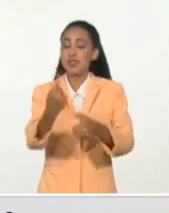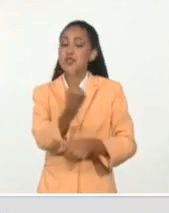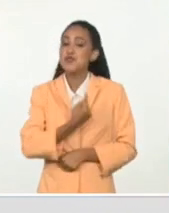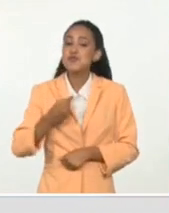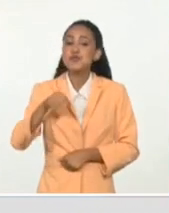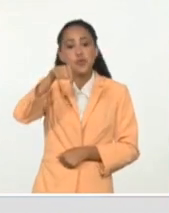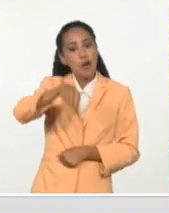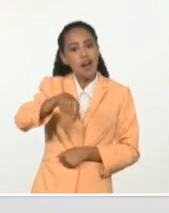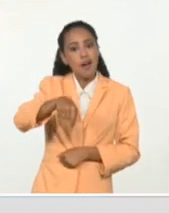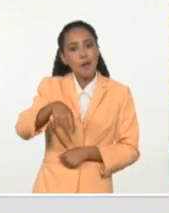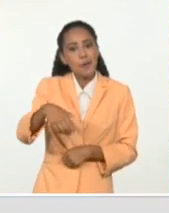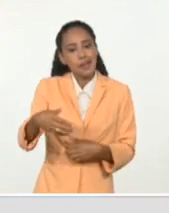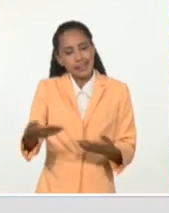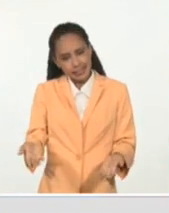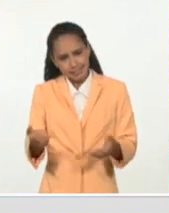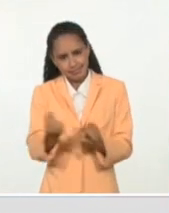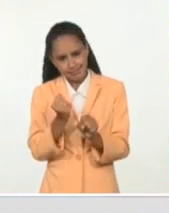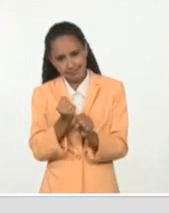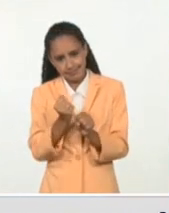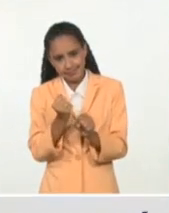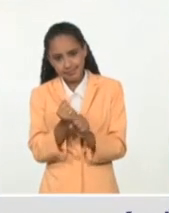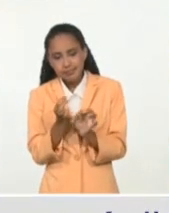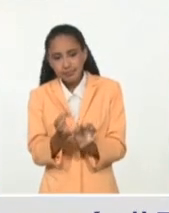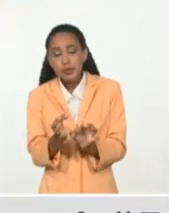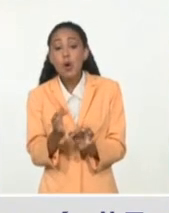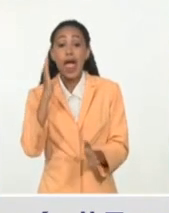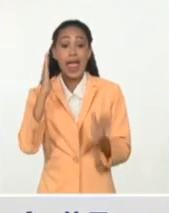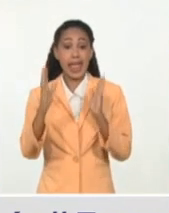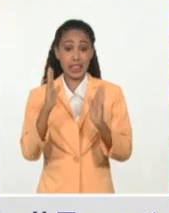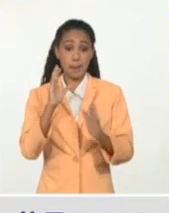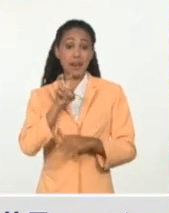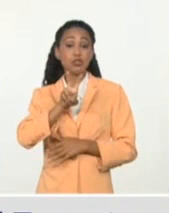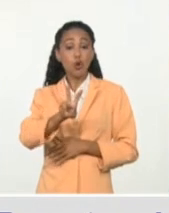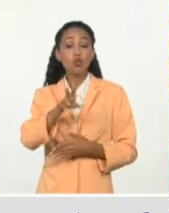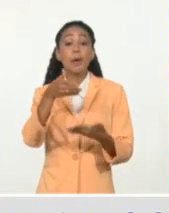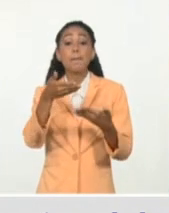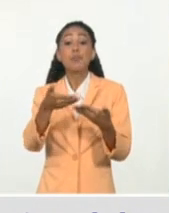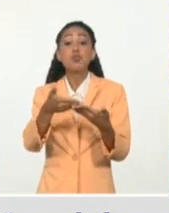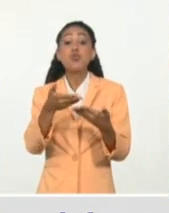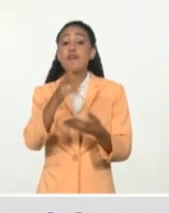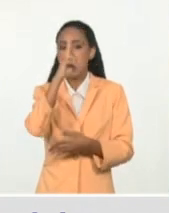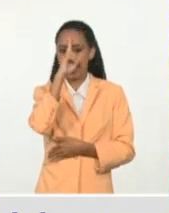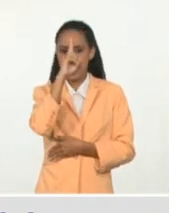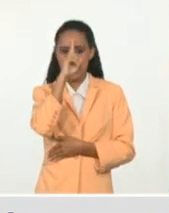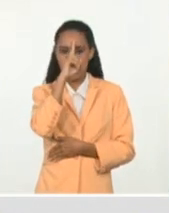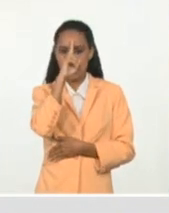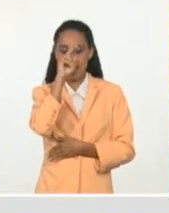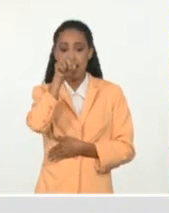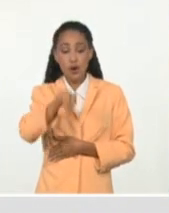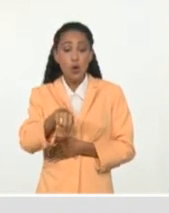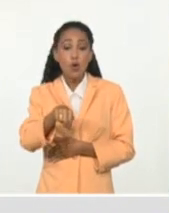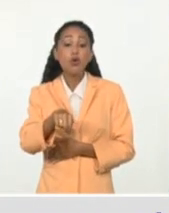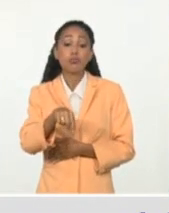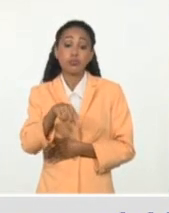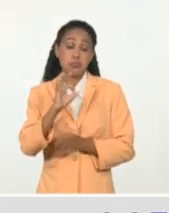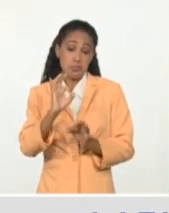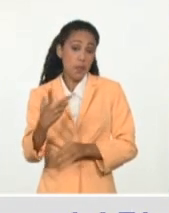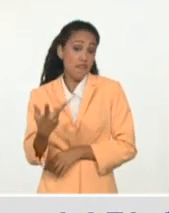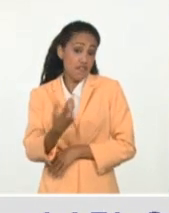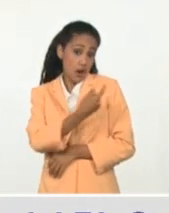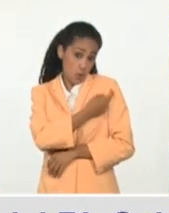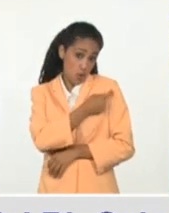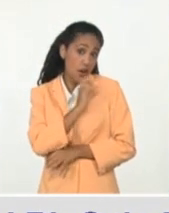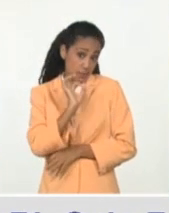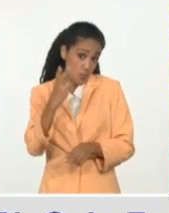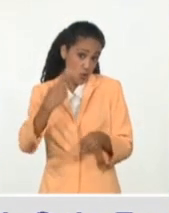en lo que llamamos fase 2 del ensayo clínico con la vacuna Soberana Plus. Para explicarle